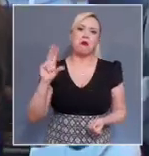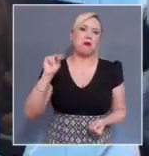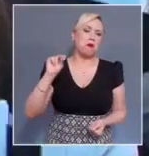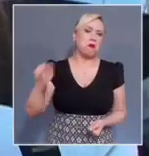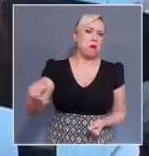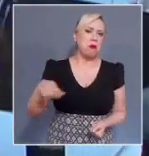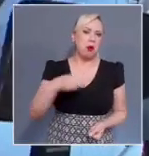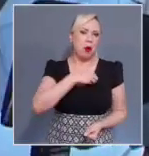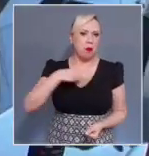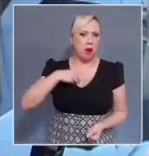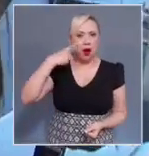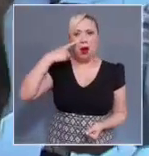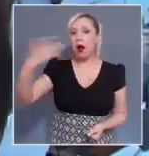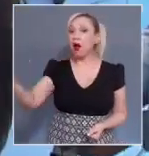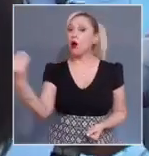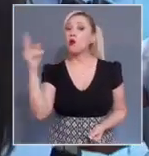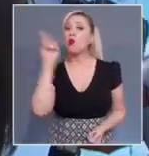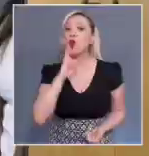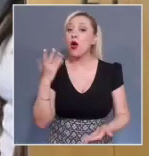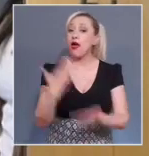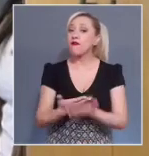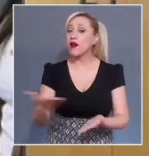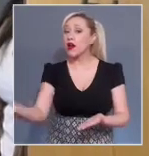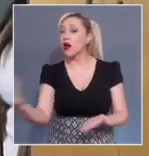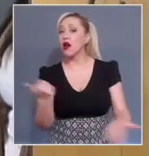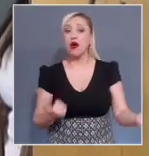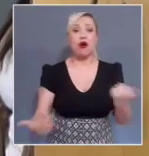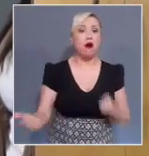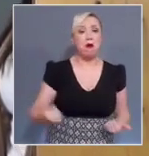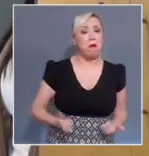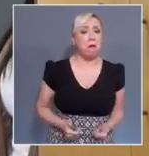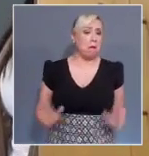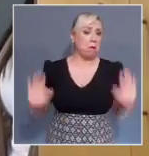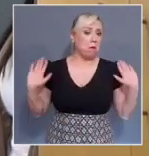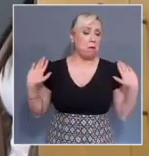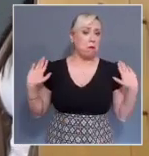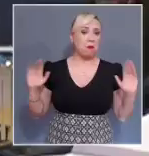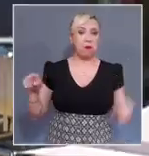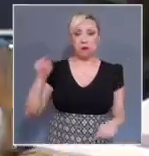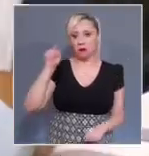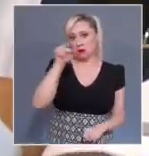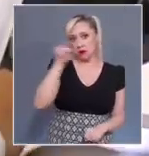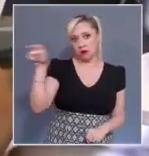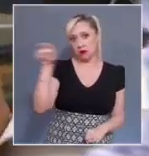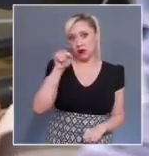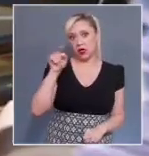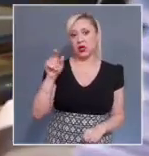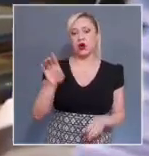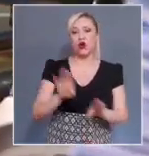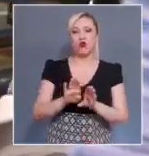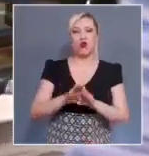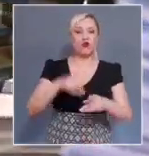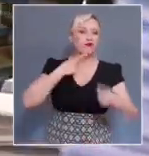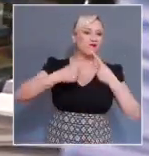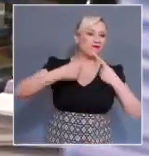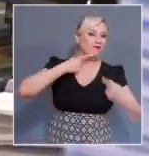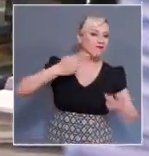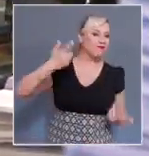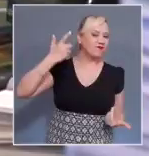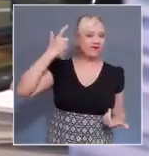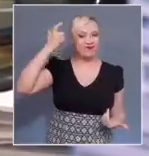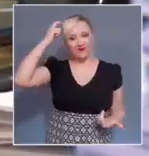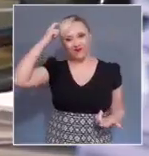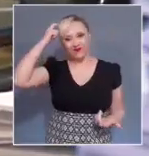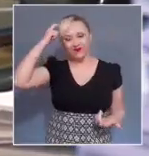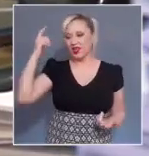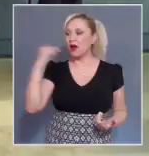la resolución del caso, por lo que queda al arbitrio de las y los defensores valorar si ofrecen pruebas y determinar las que, en